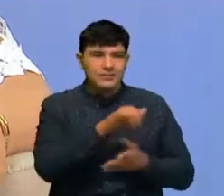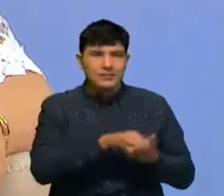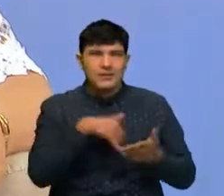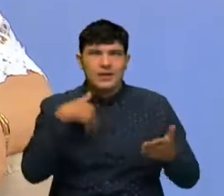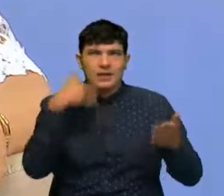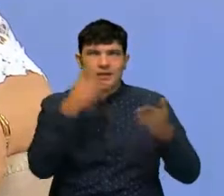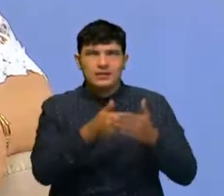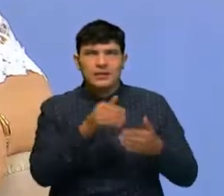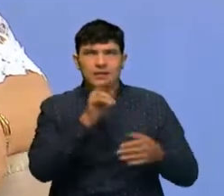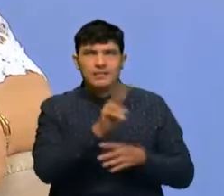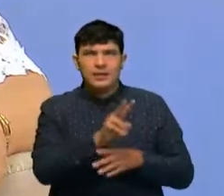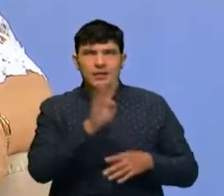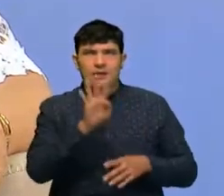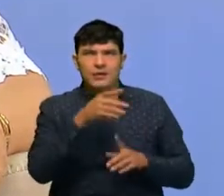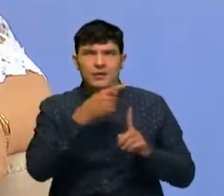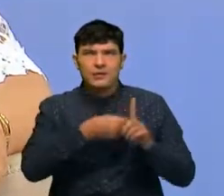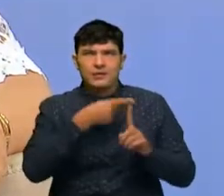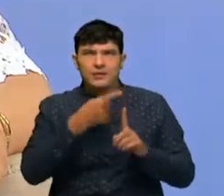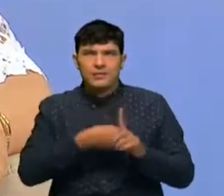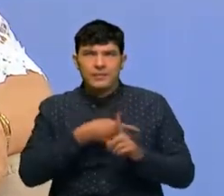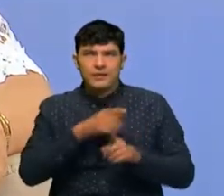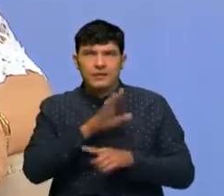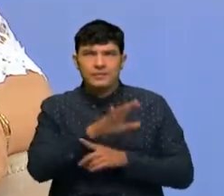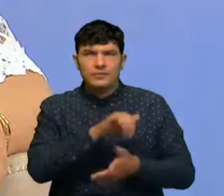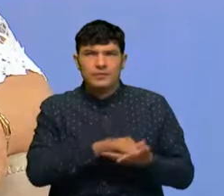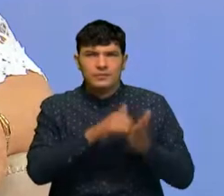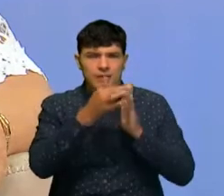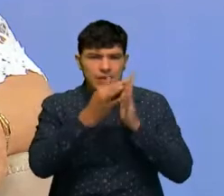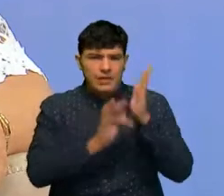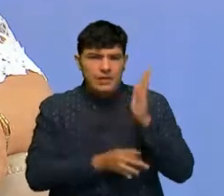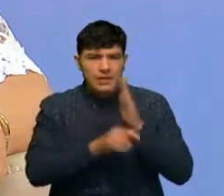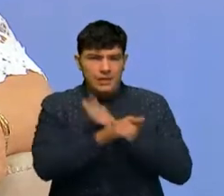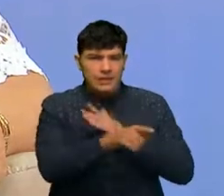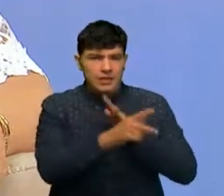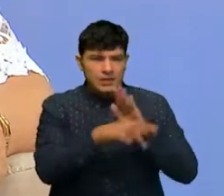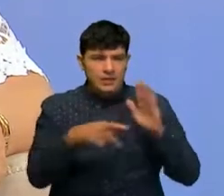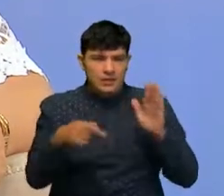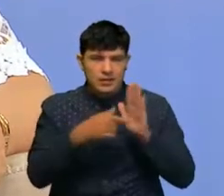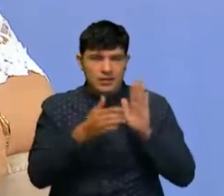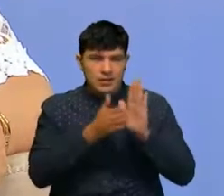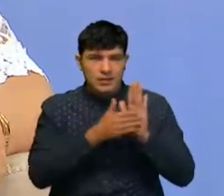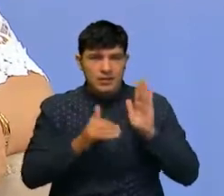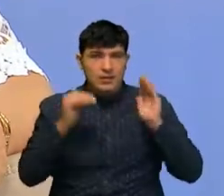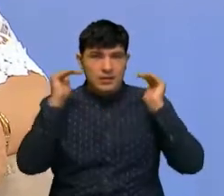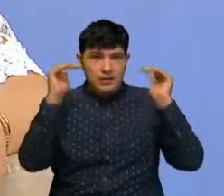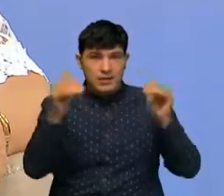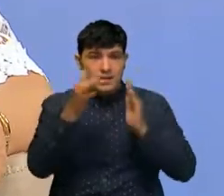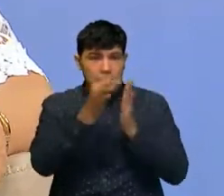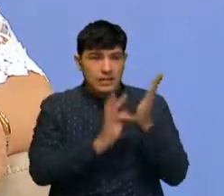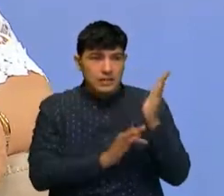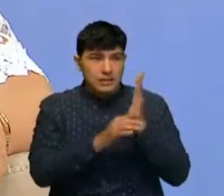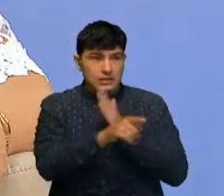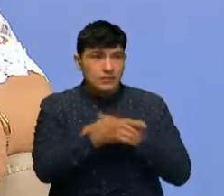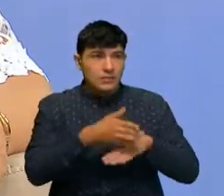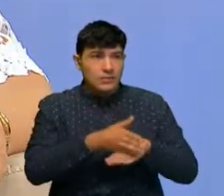los 24 meses. Esa es la tesis de la Corte Suprema de Justicia. Y la tesis, como dije